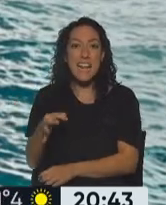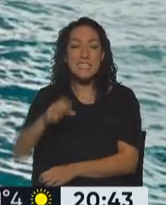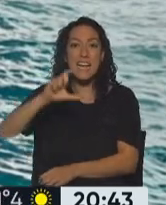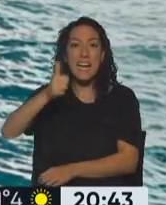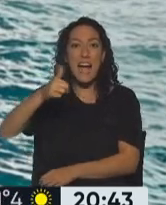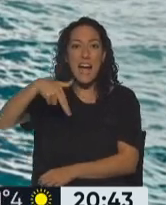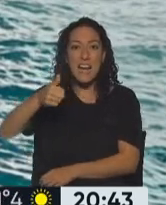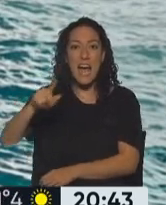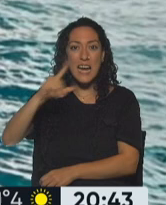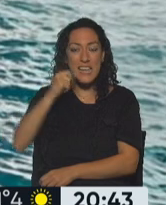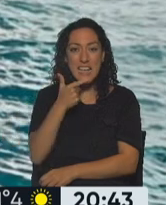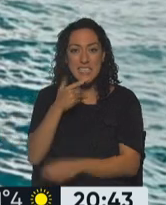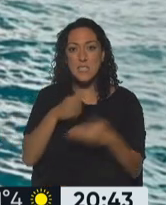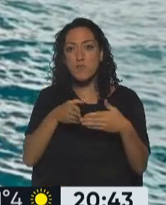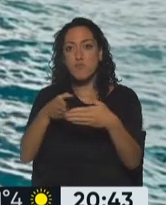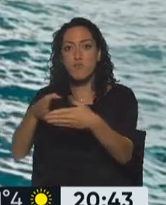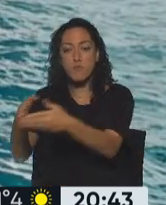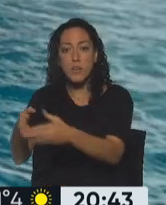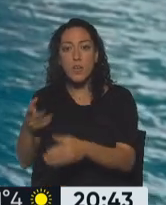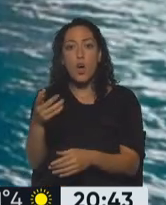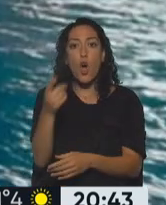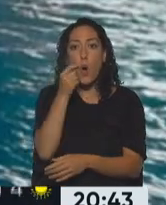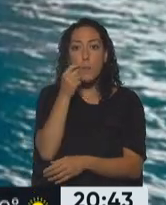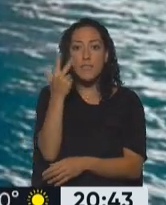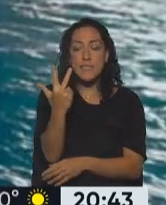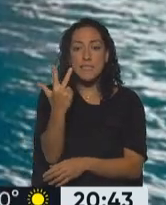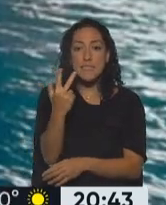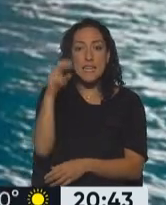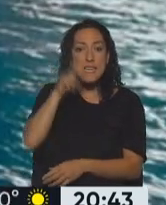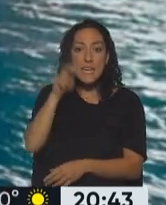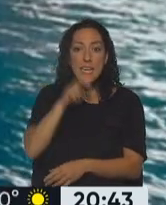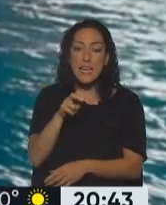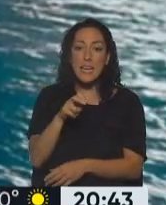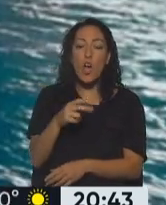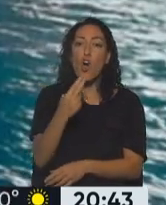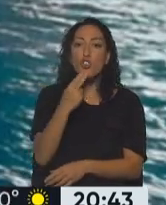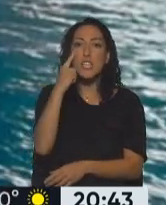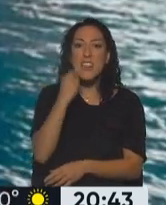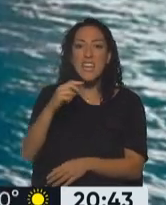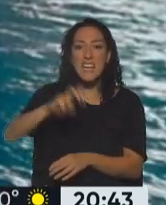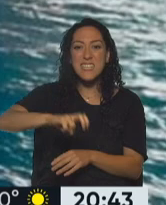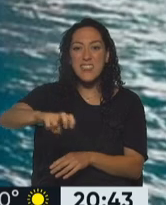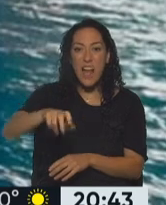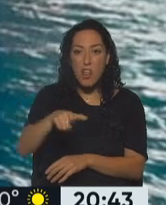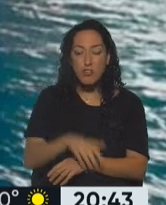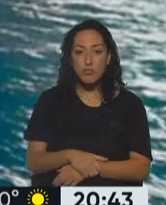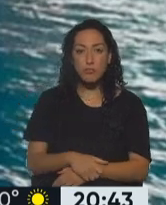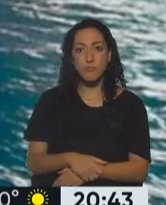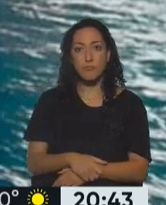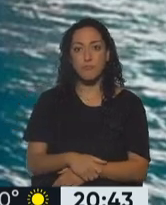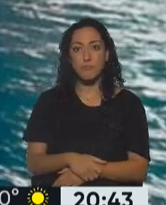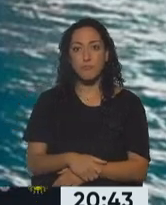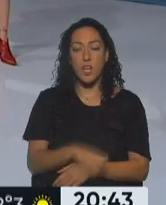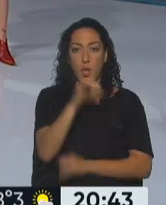tres hombres que subieron justamente en Nigeria. Pasaron así 11 días. Qué locura. Lo que contaban, porque